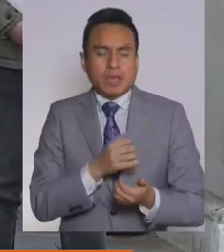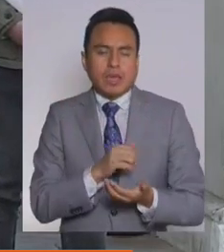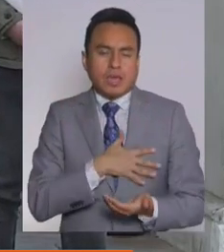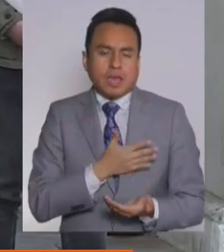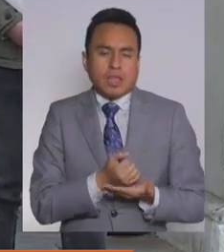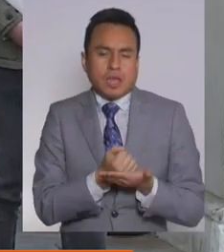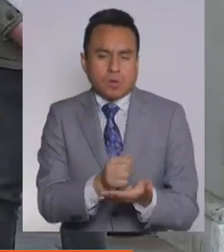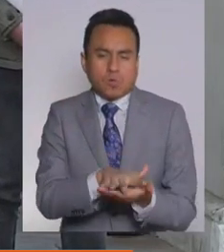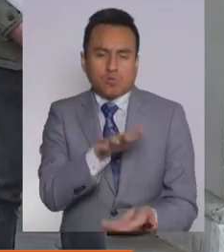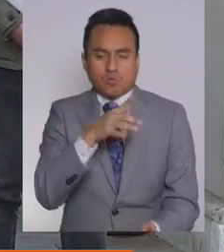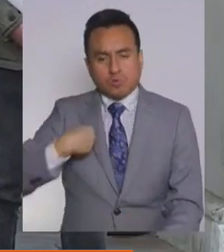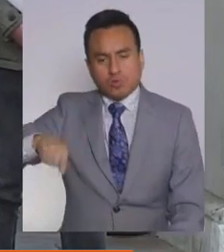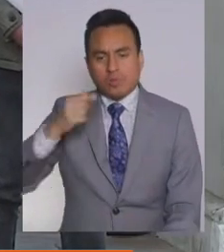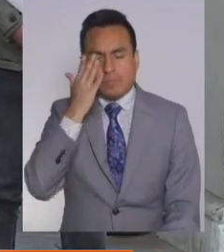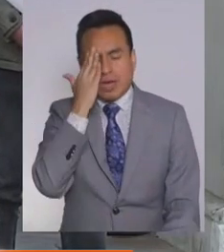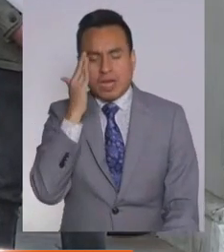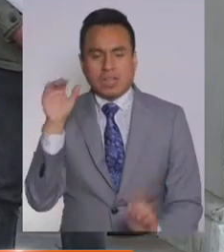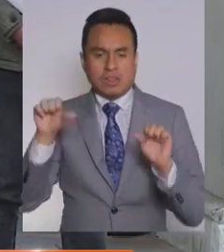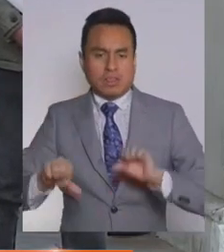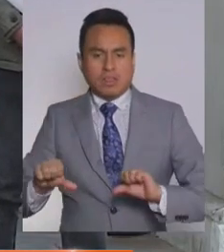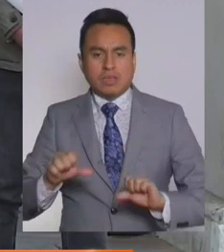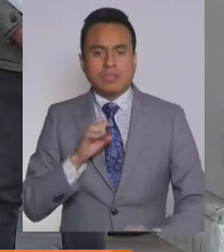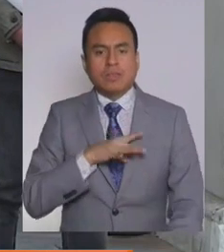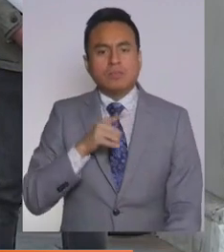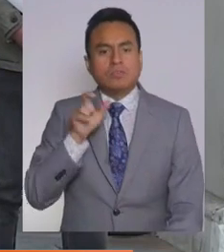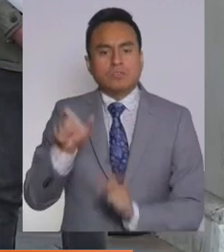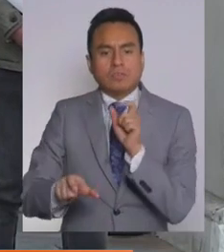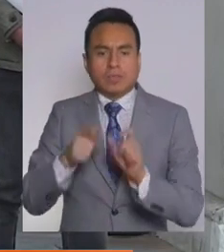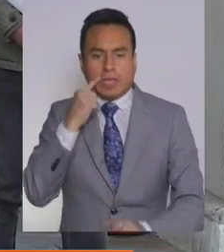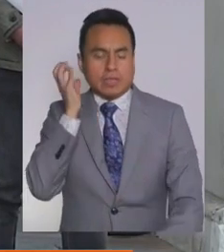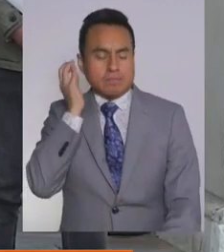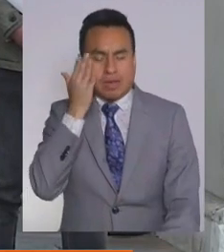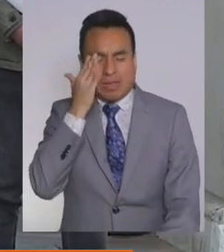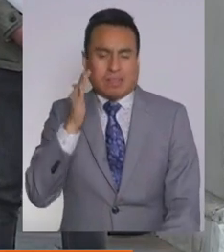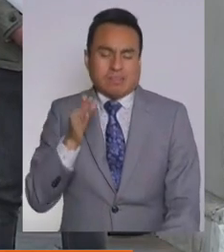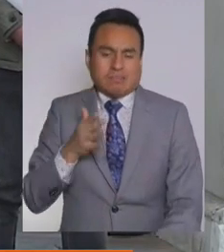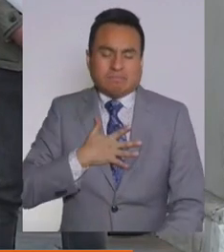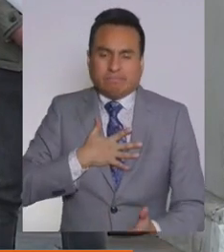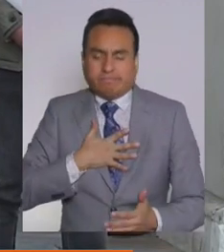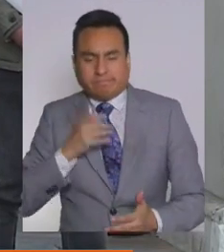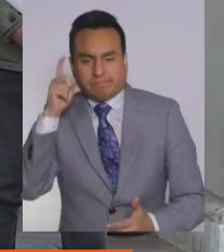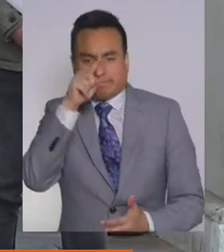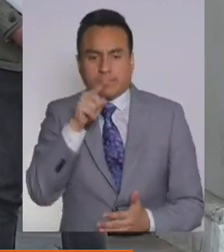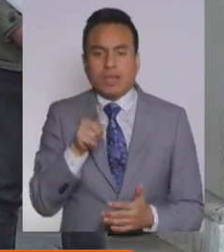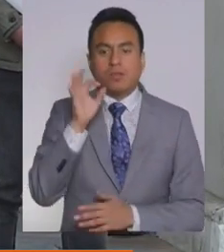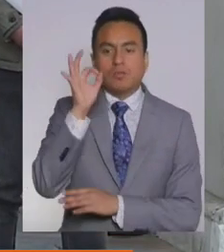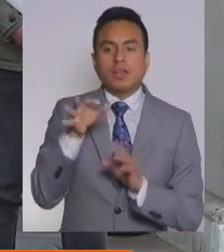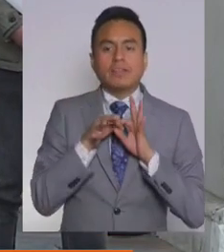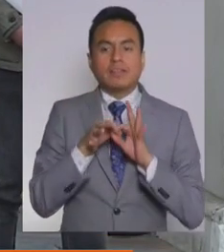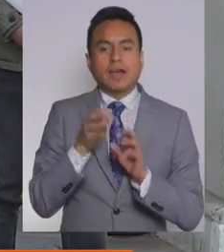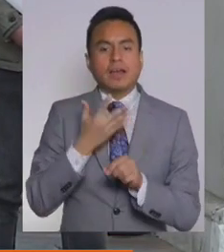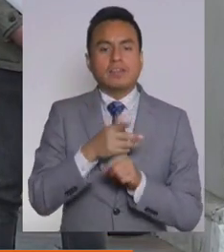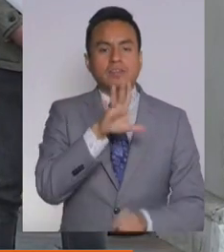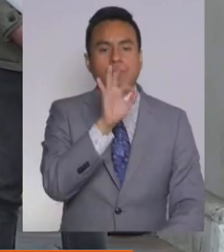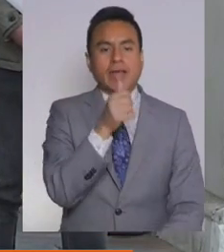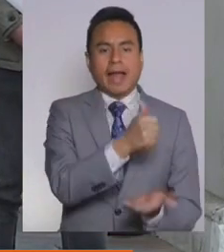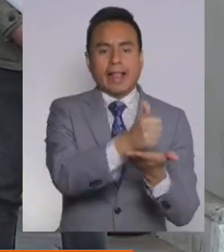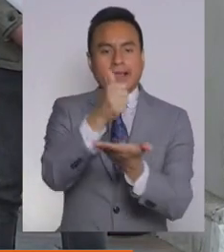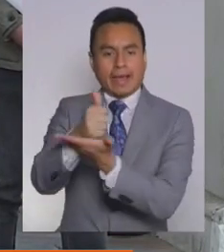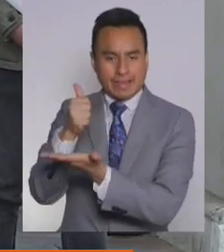posible, porque lo estamos pasando mal, y las chilenas y los chilenos lo están pasando mal por esto. Agradecemos la reunión, habían del orden de 50